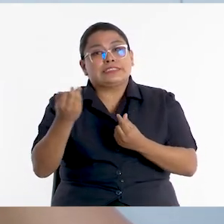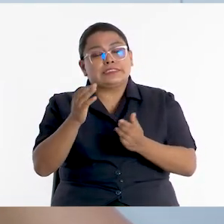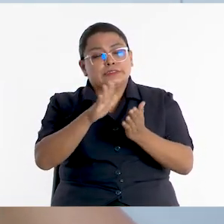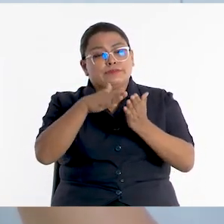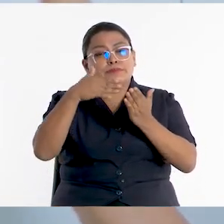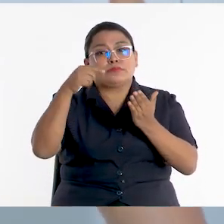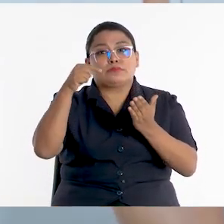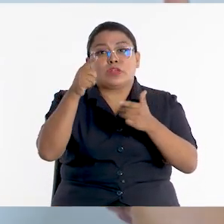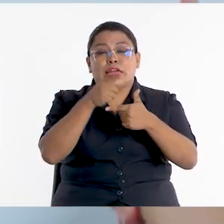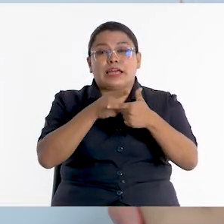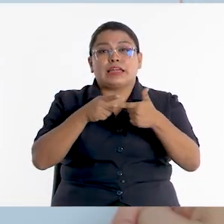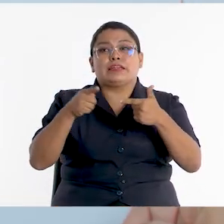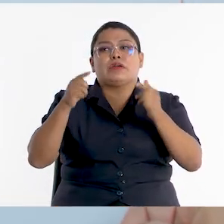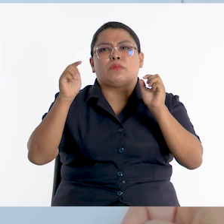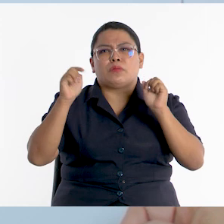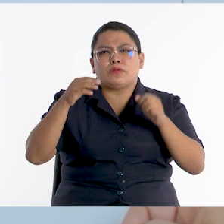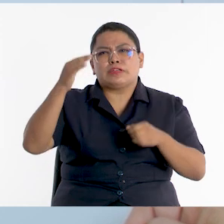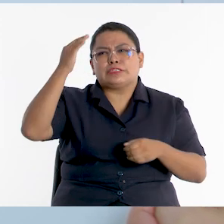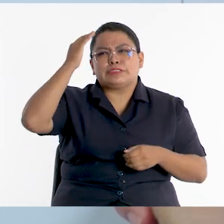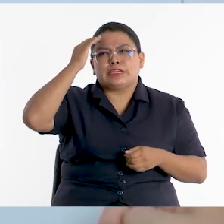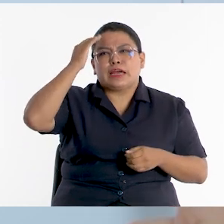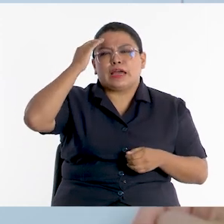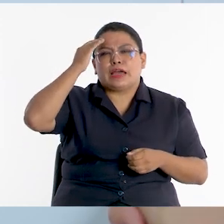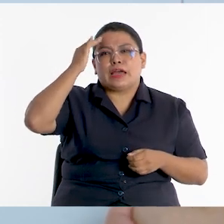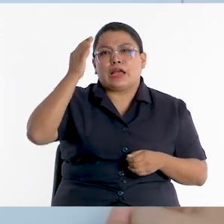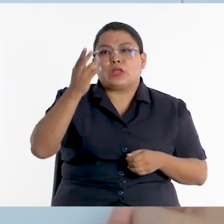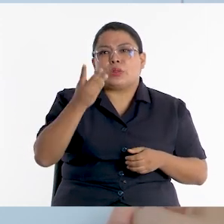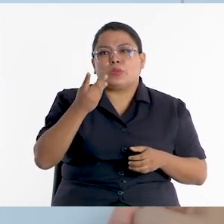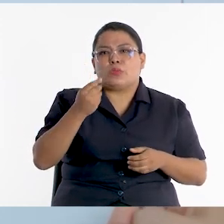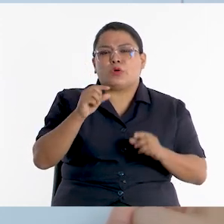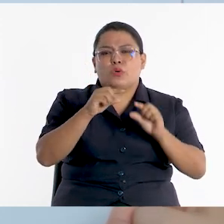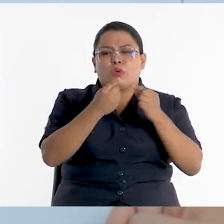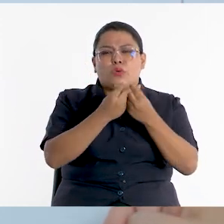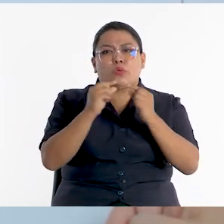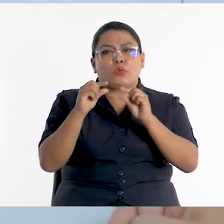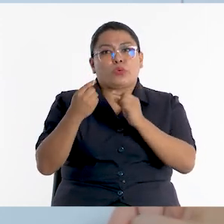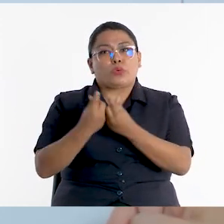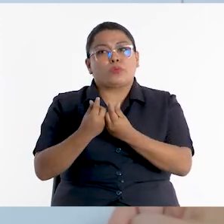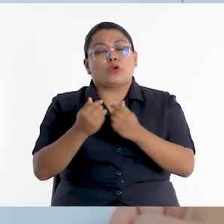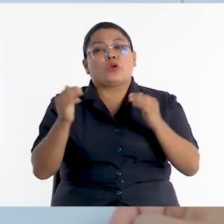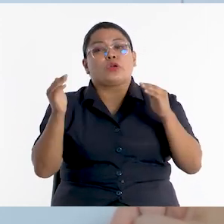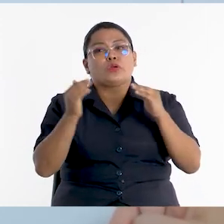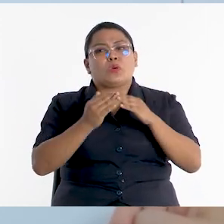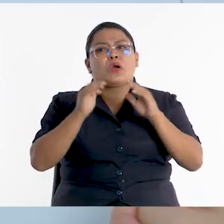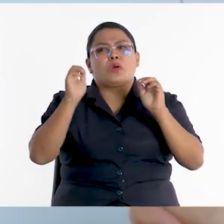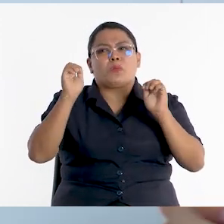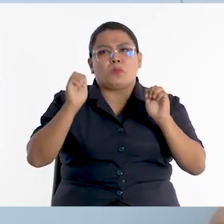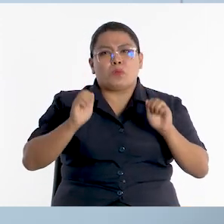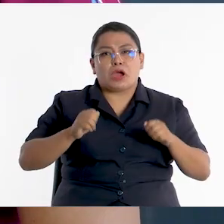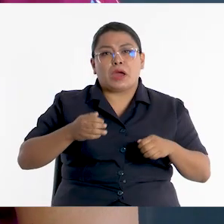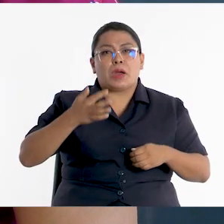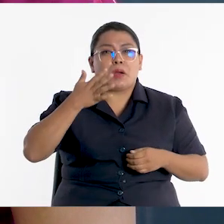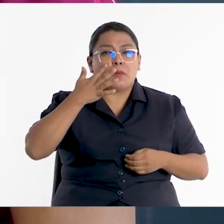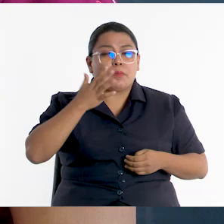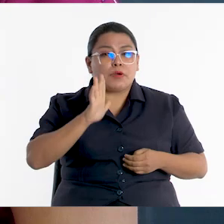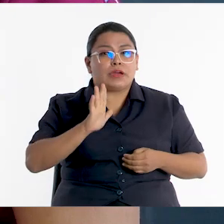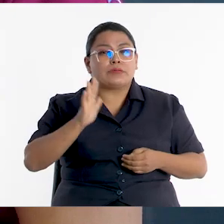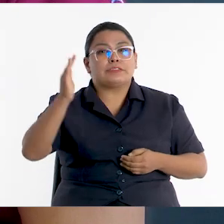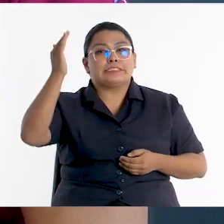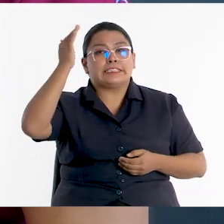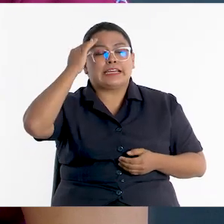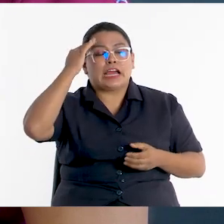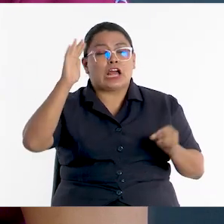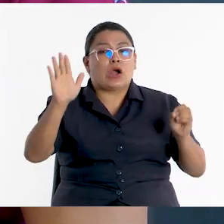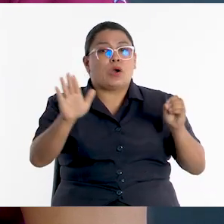grupo, debo de plantear una división para conocer la cantidad de grupos. También puede darse el